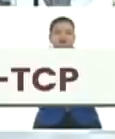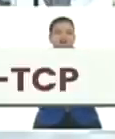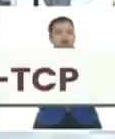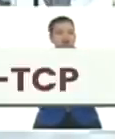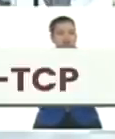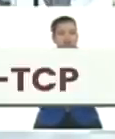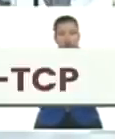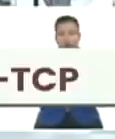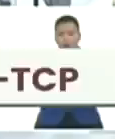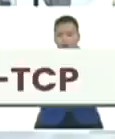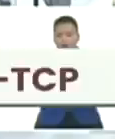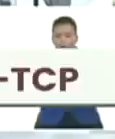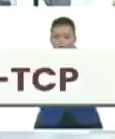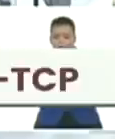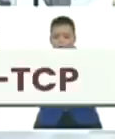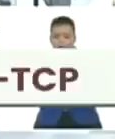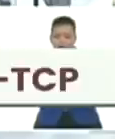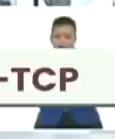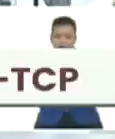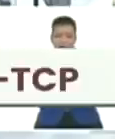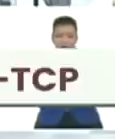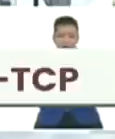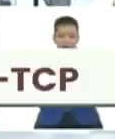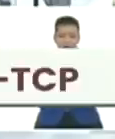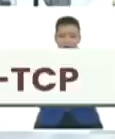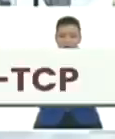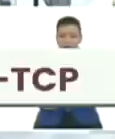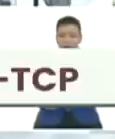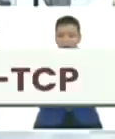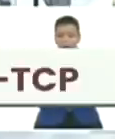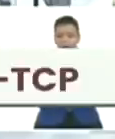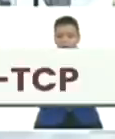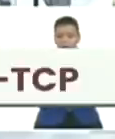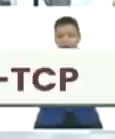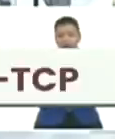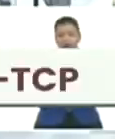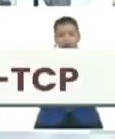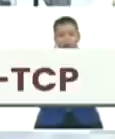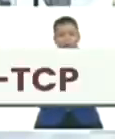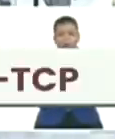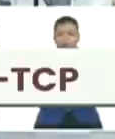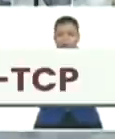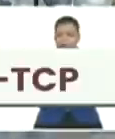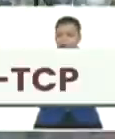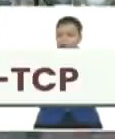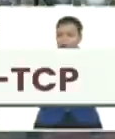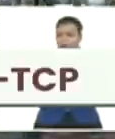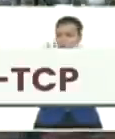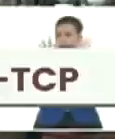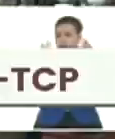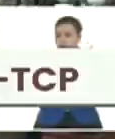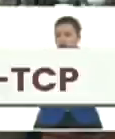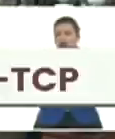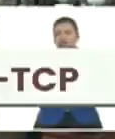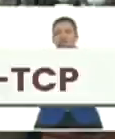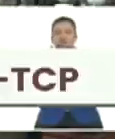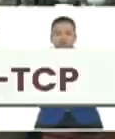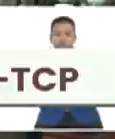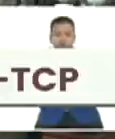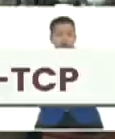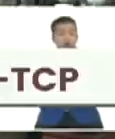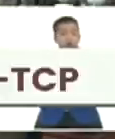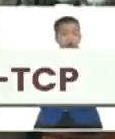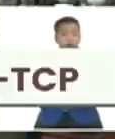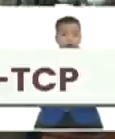de sus propios habitantes y que están atentando contra la humanidad entera, y que también no